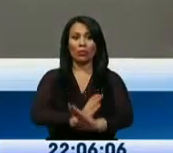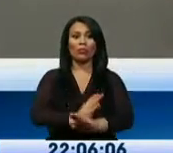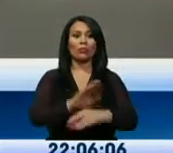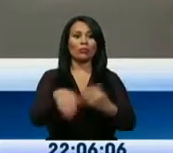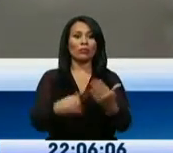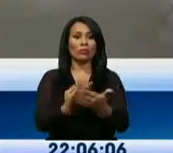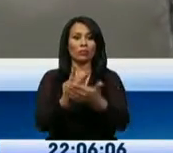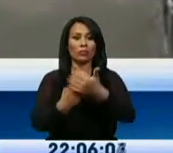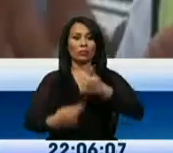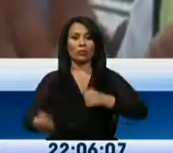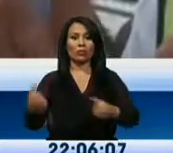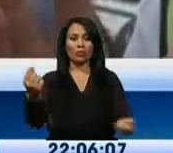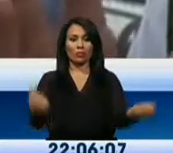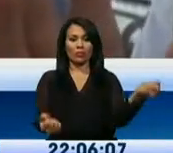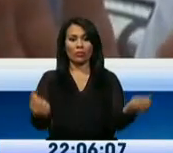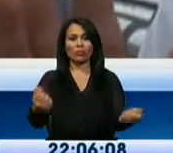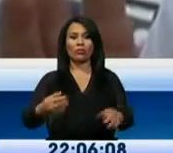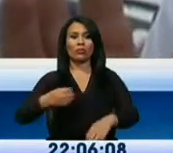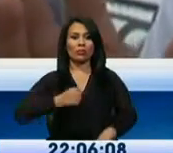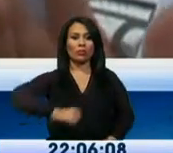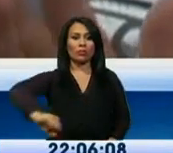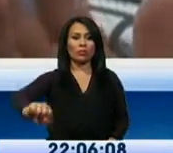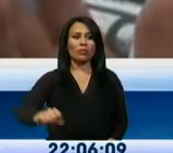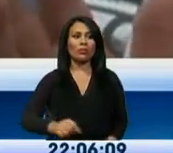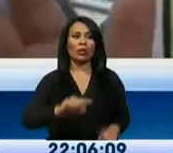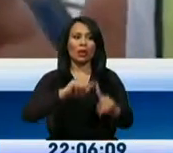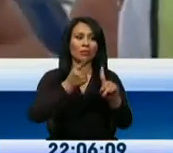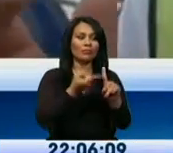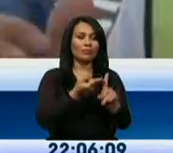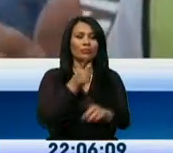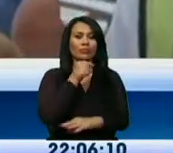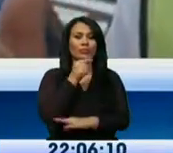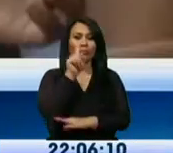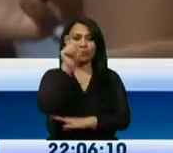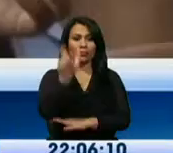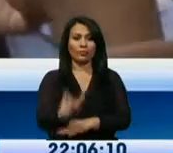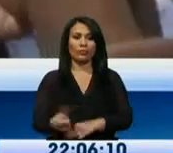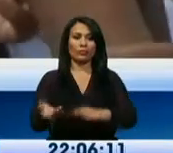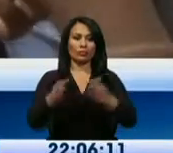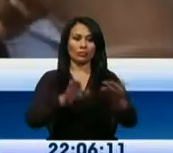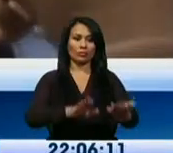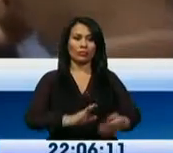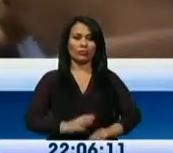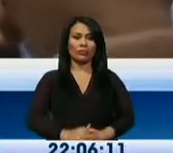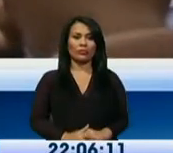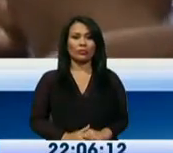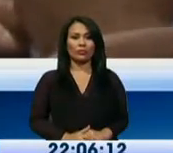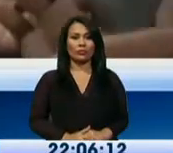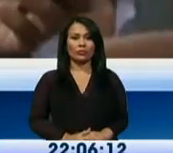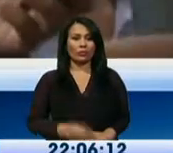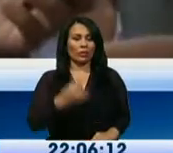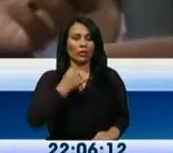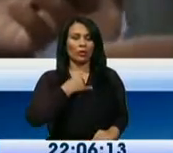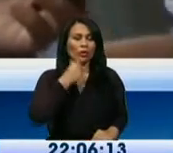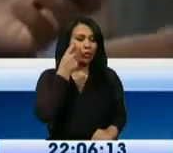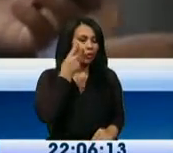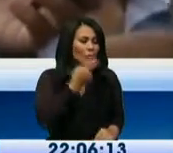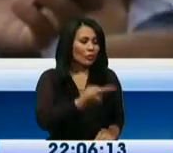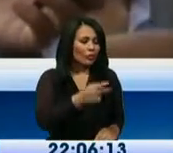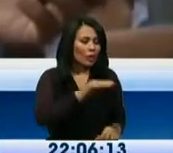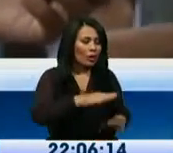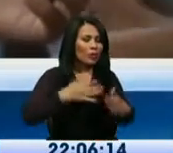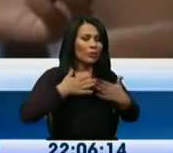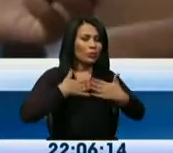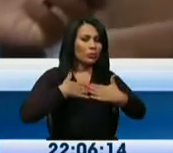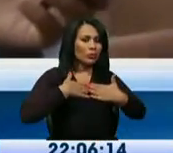en la camioneta. Habían en primera instancia una persona fallecida. Estaba inconsciente, pero no había colaboración, tuvimos que con palanca